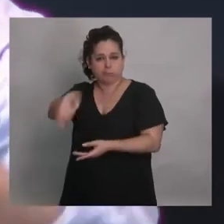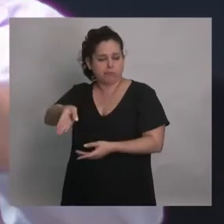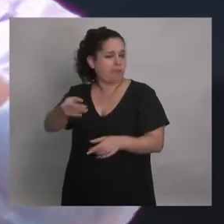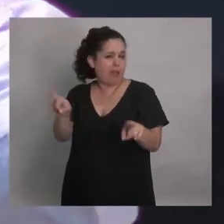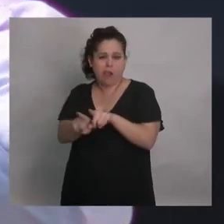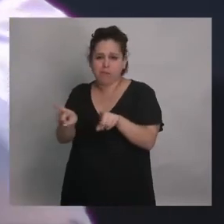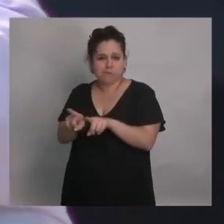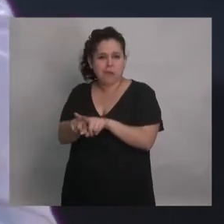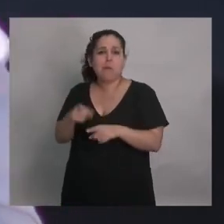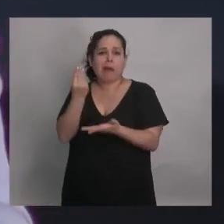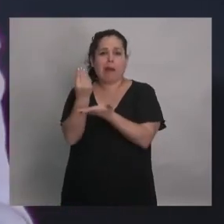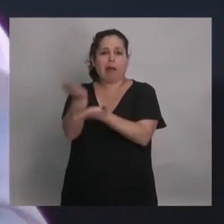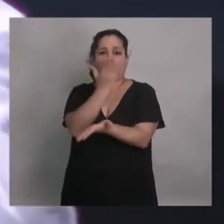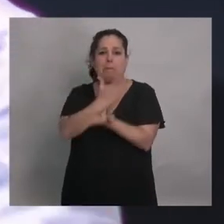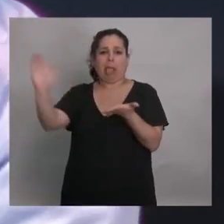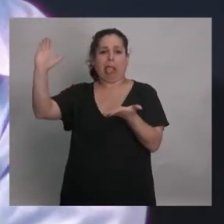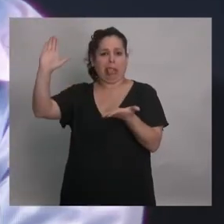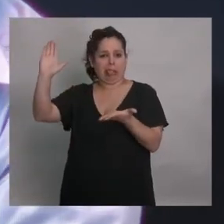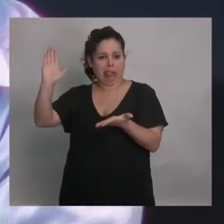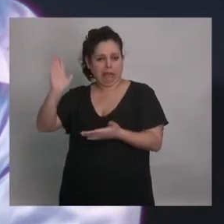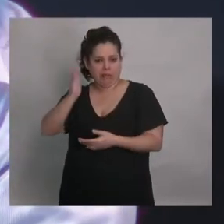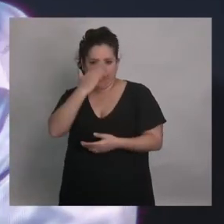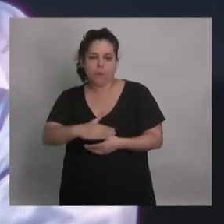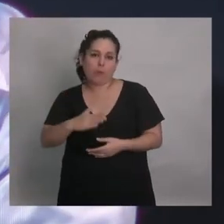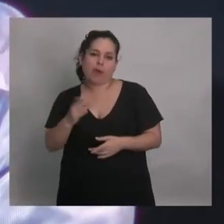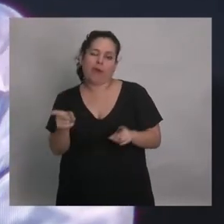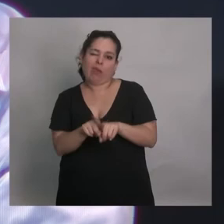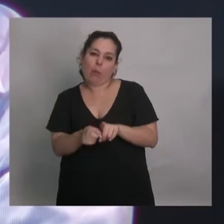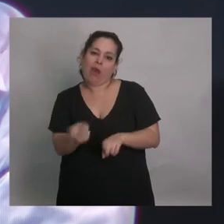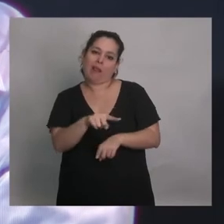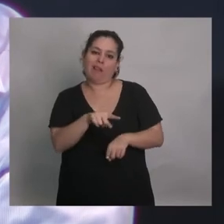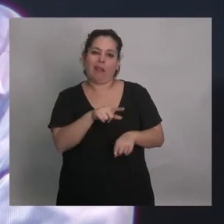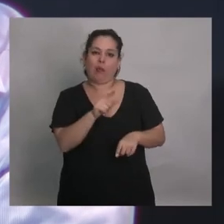para sacarla del poder y después hacer eso con lula